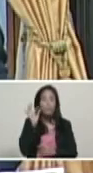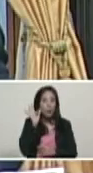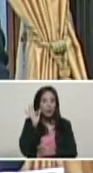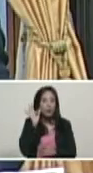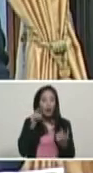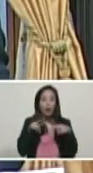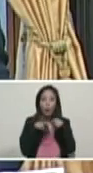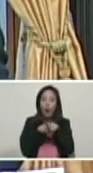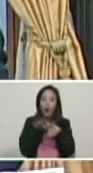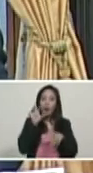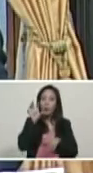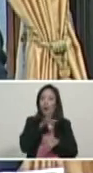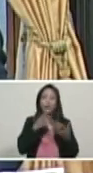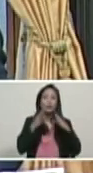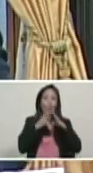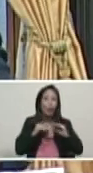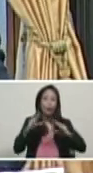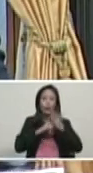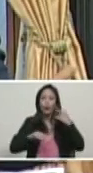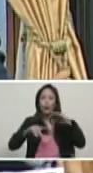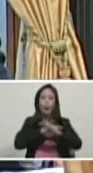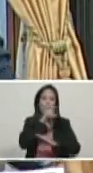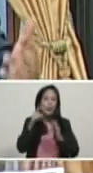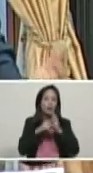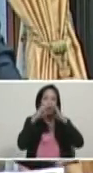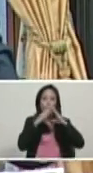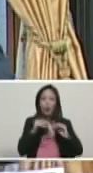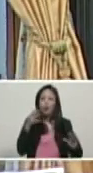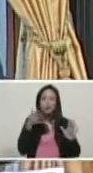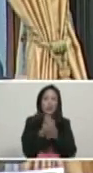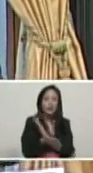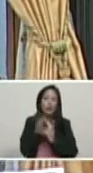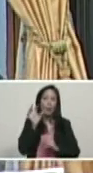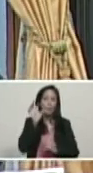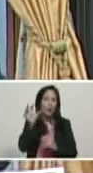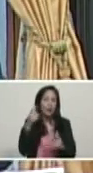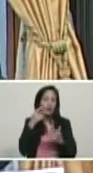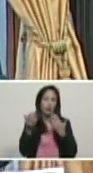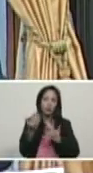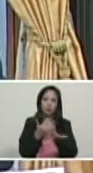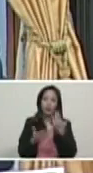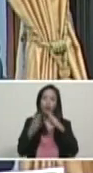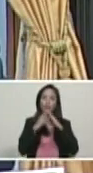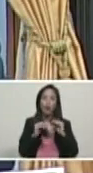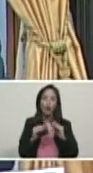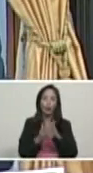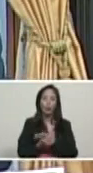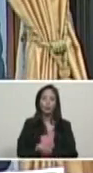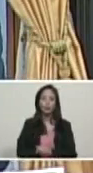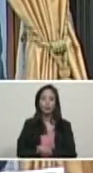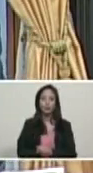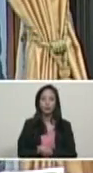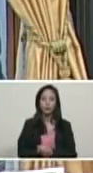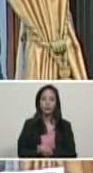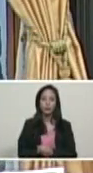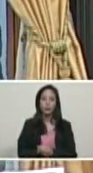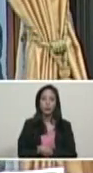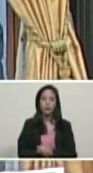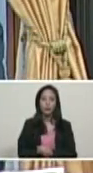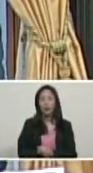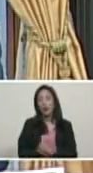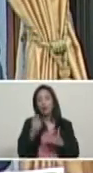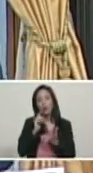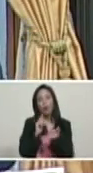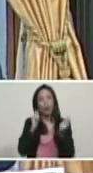hija, es el nieto, es la nieta, es la familia, es el amigo, es la amiga. Y qué bello, la renovación de